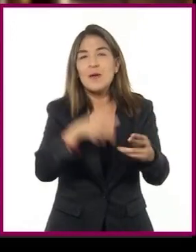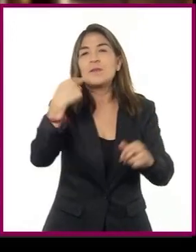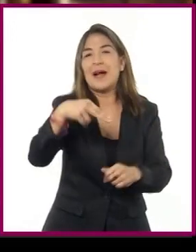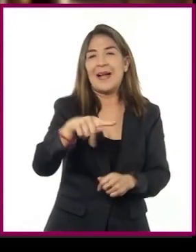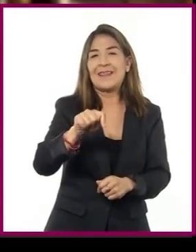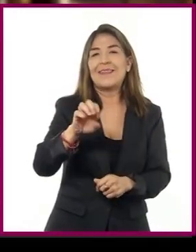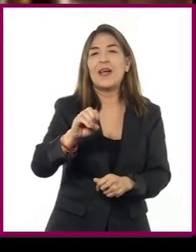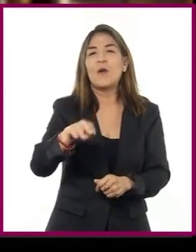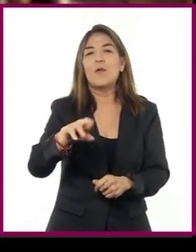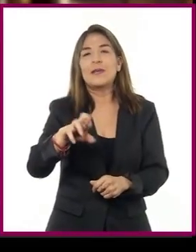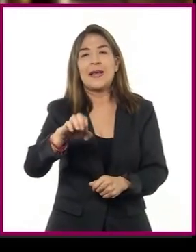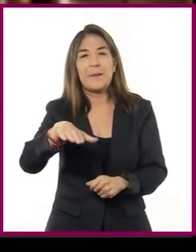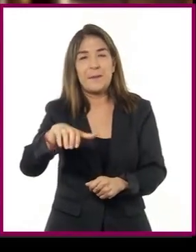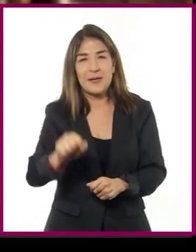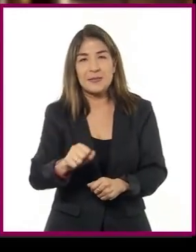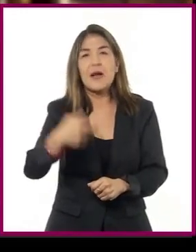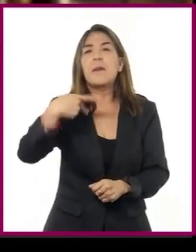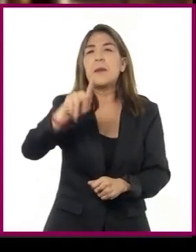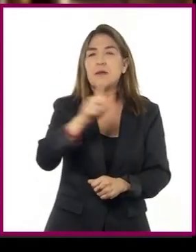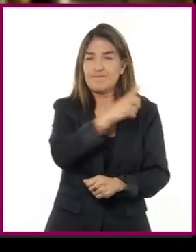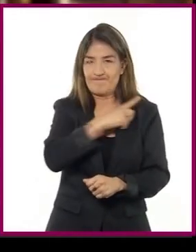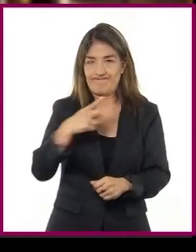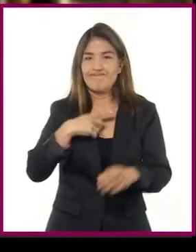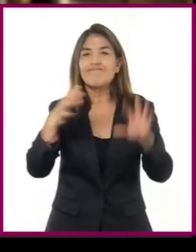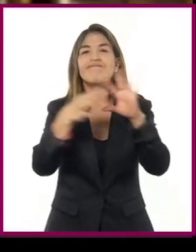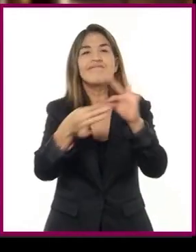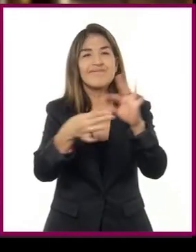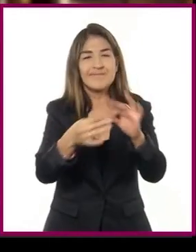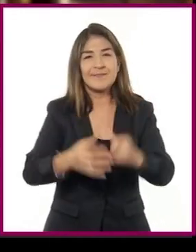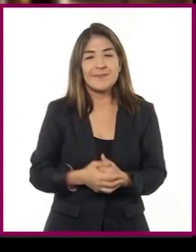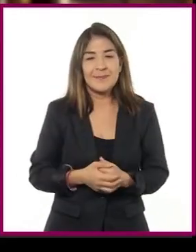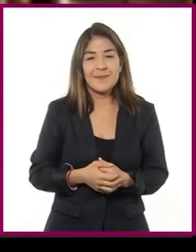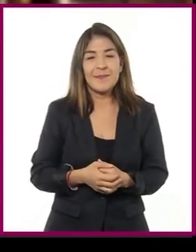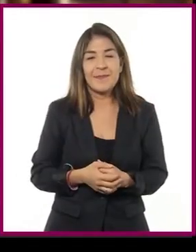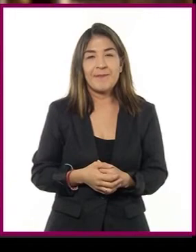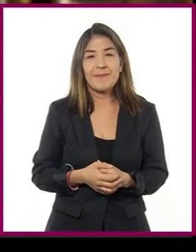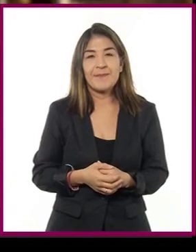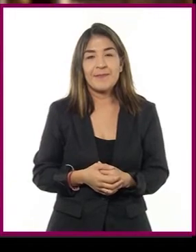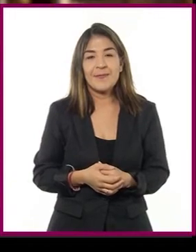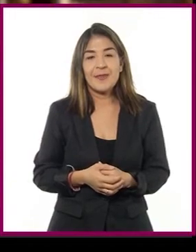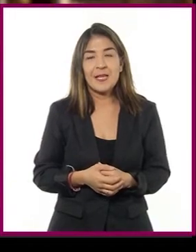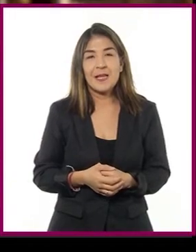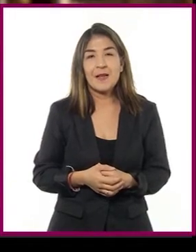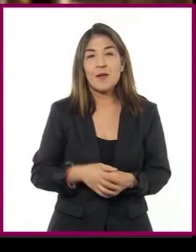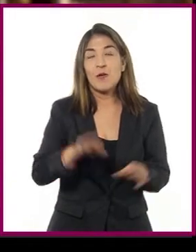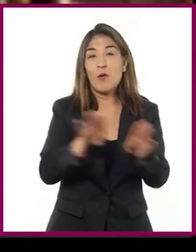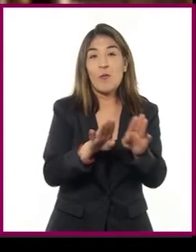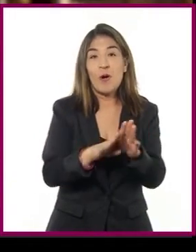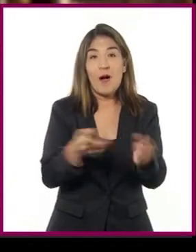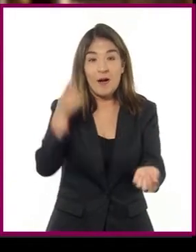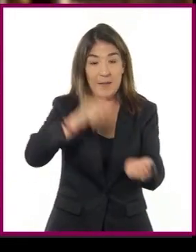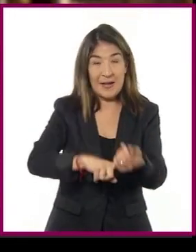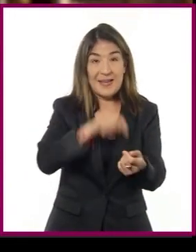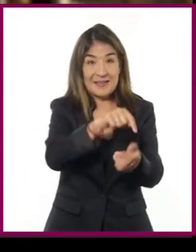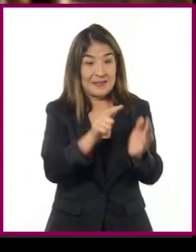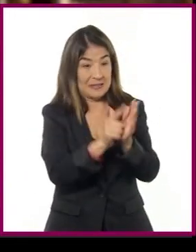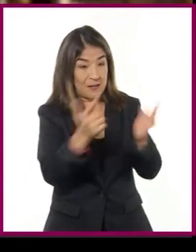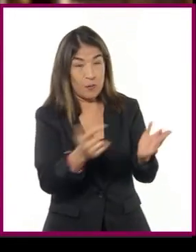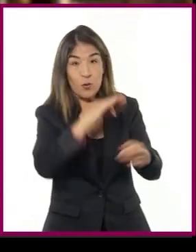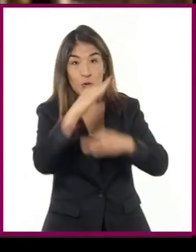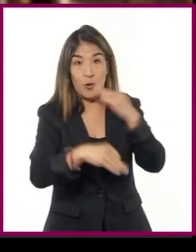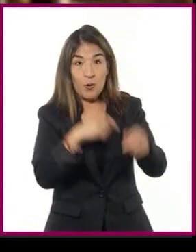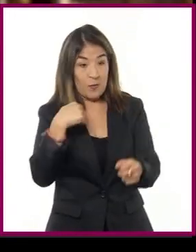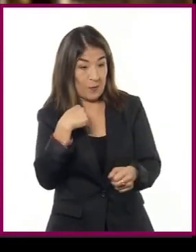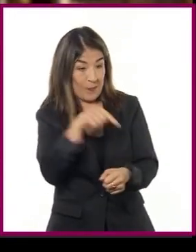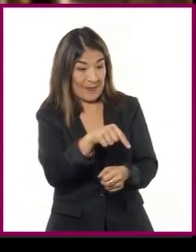teoremas. Pero debo aclarar que no todo lo que se encuentra en el libro lo